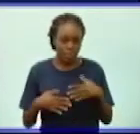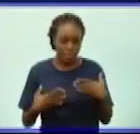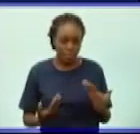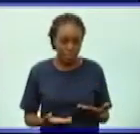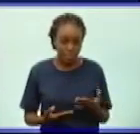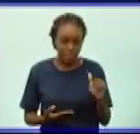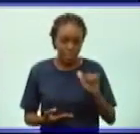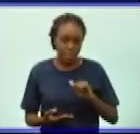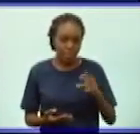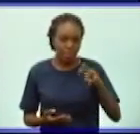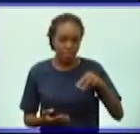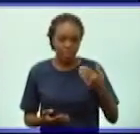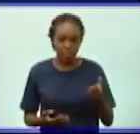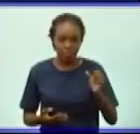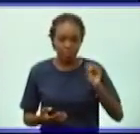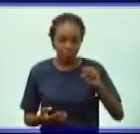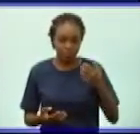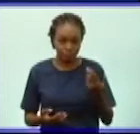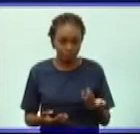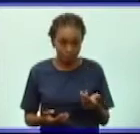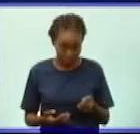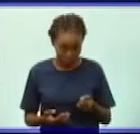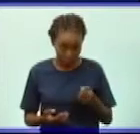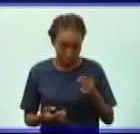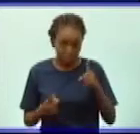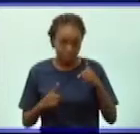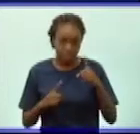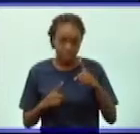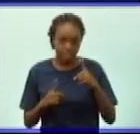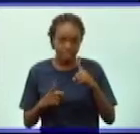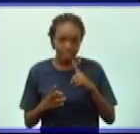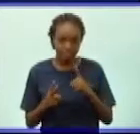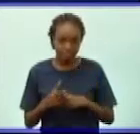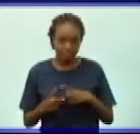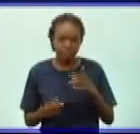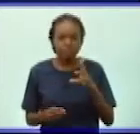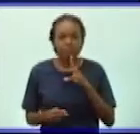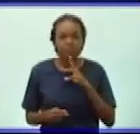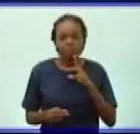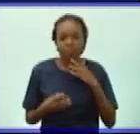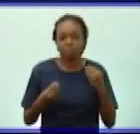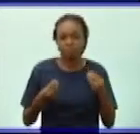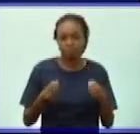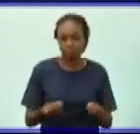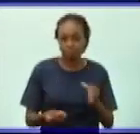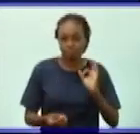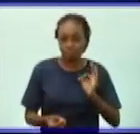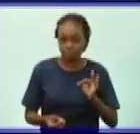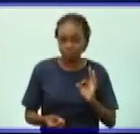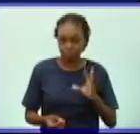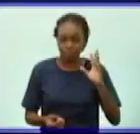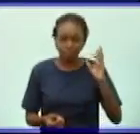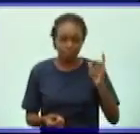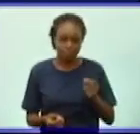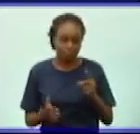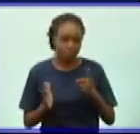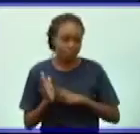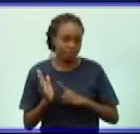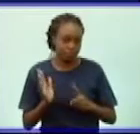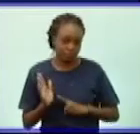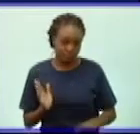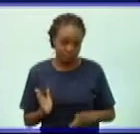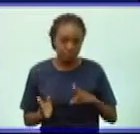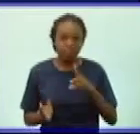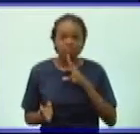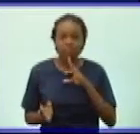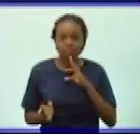masas de agua y queroseno, 1 kilogramo, y le suministramos la misma cantidad de energía al